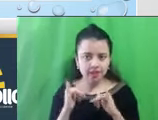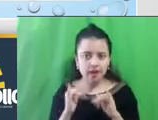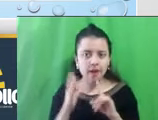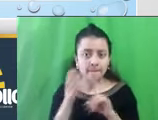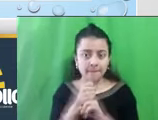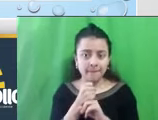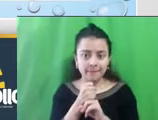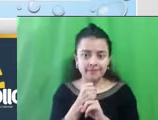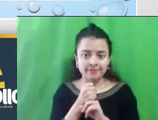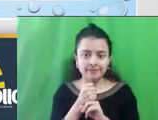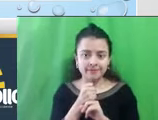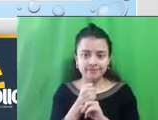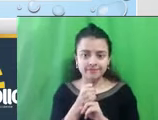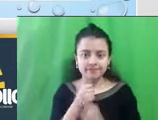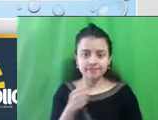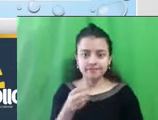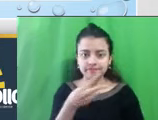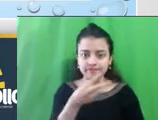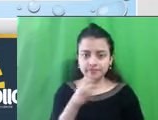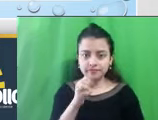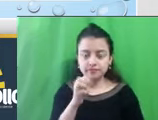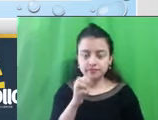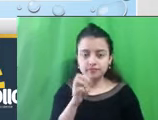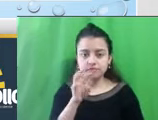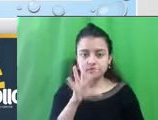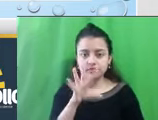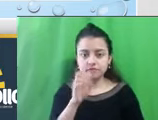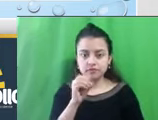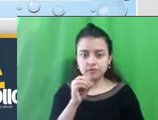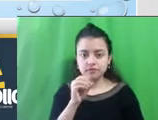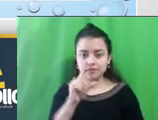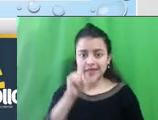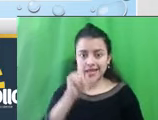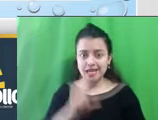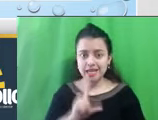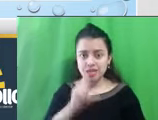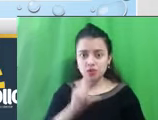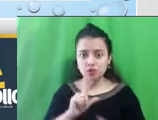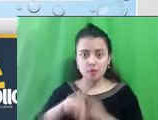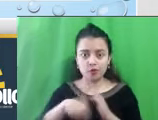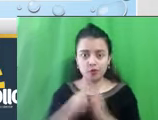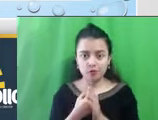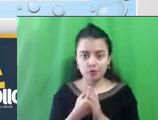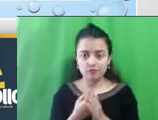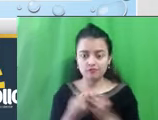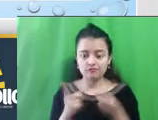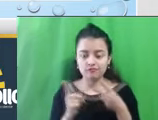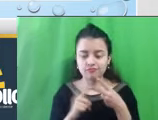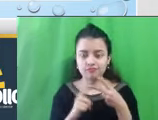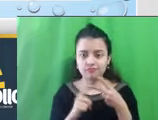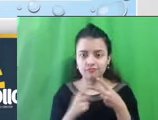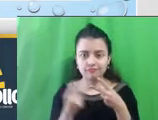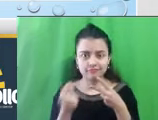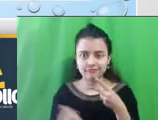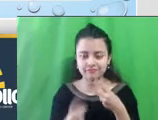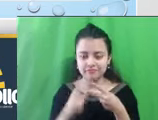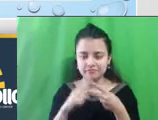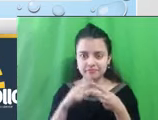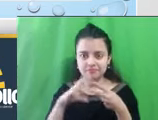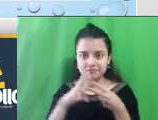con 350 litros por segundo la otra aprobación de FACA, con lo cual ya estaríamos nosotros proyectados más o menos al